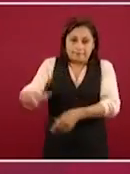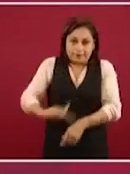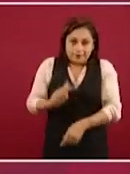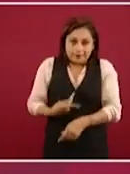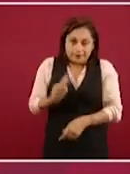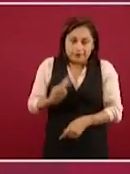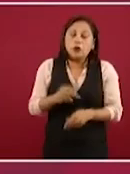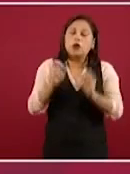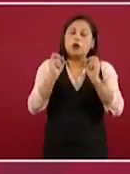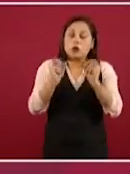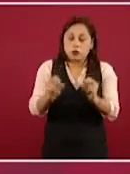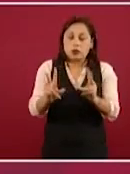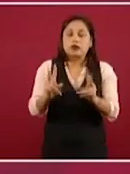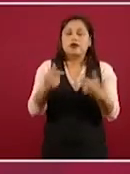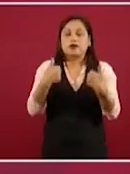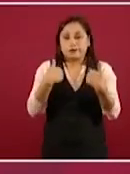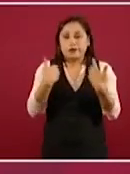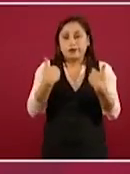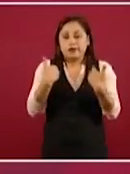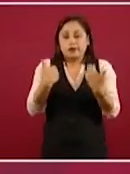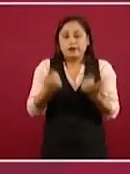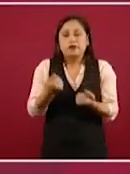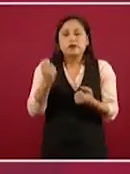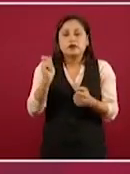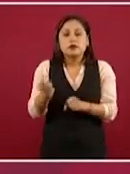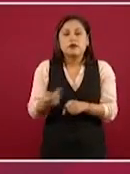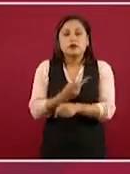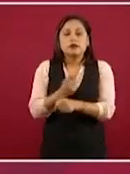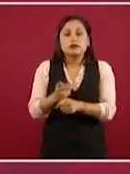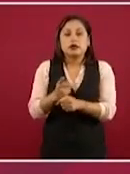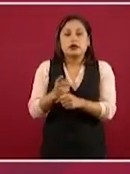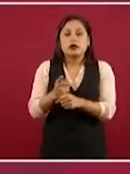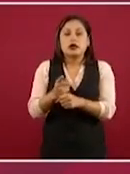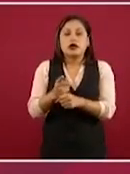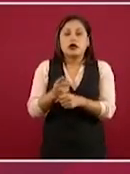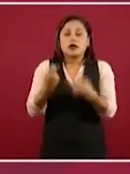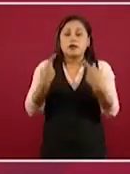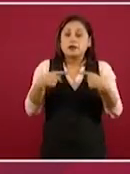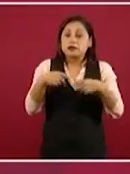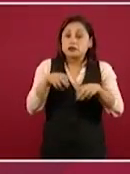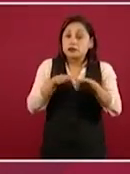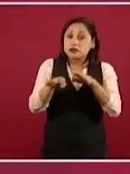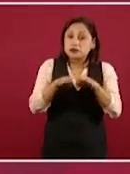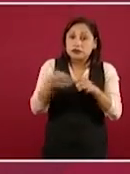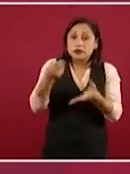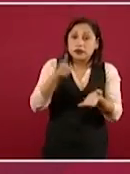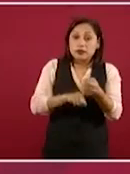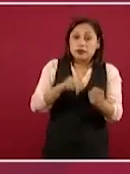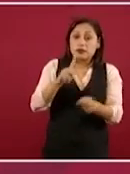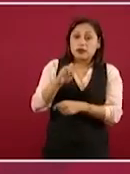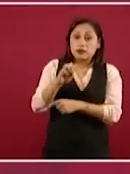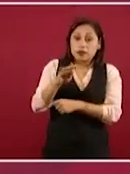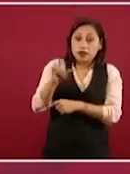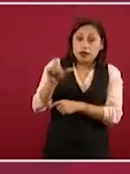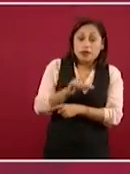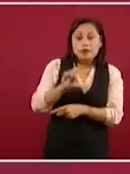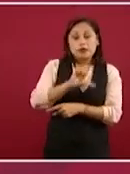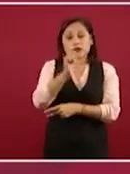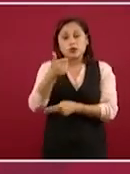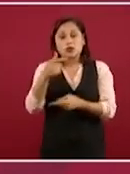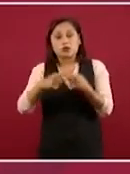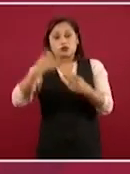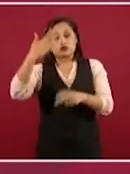que los trabajadores petroleros y dirigentes de todas las